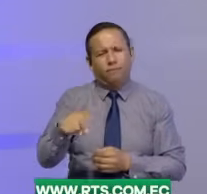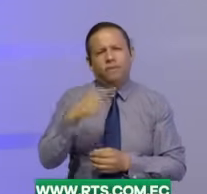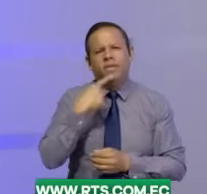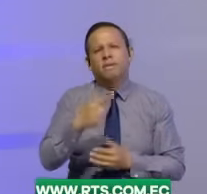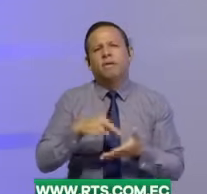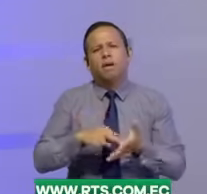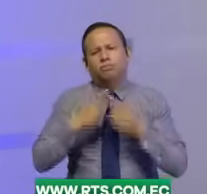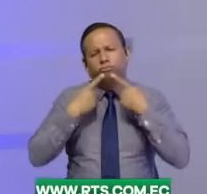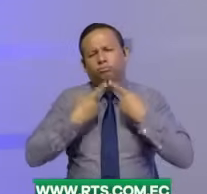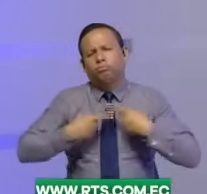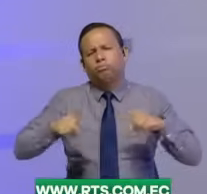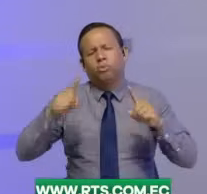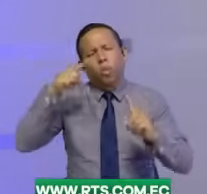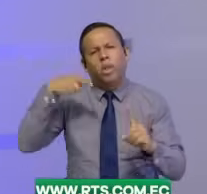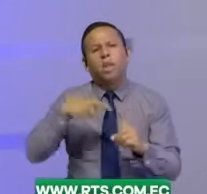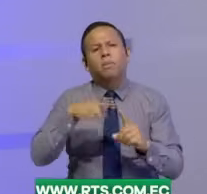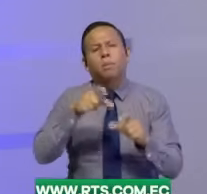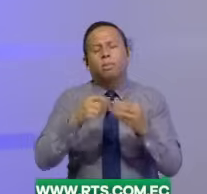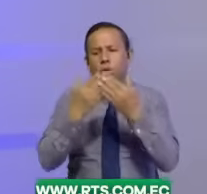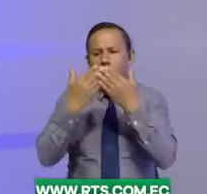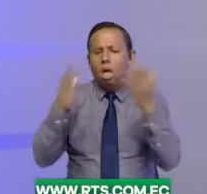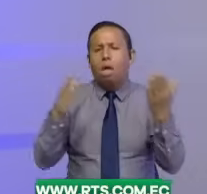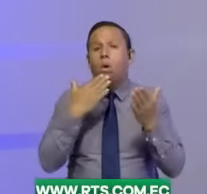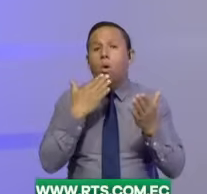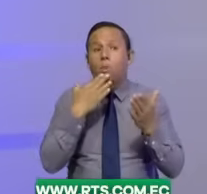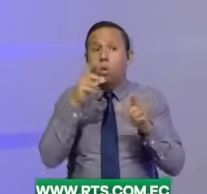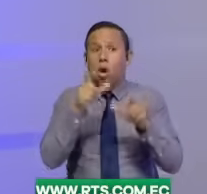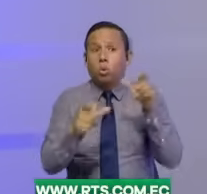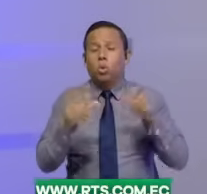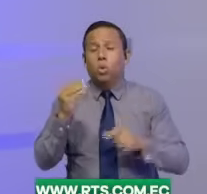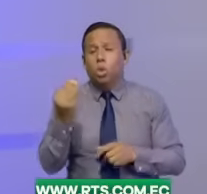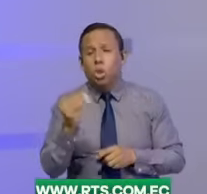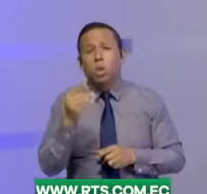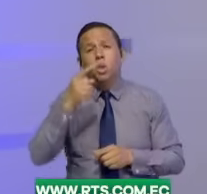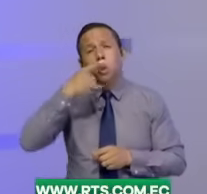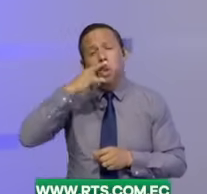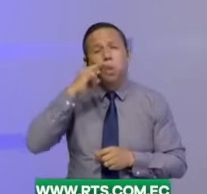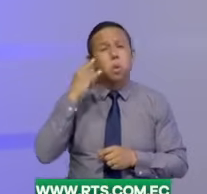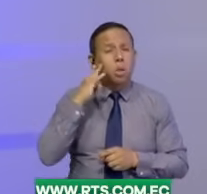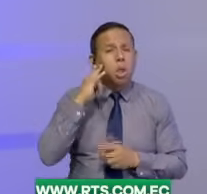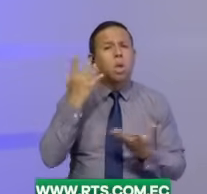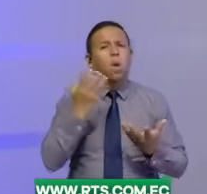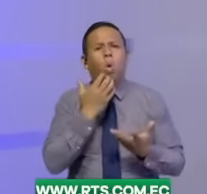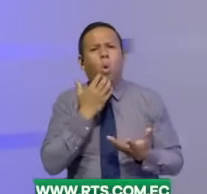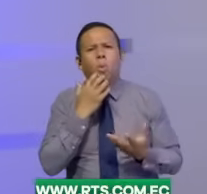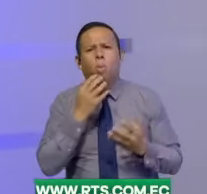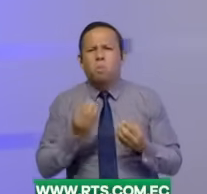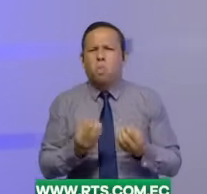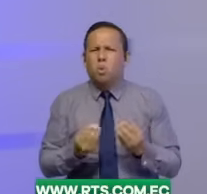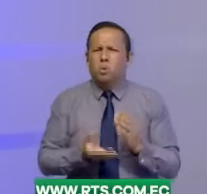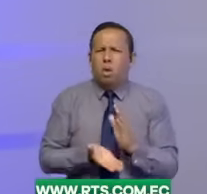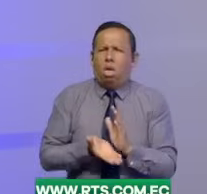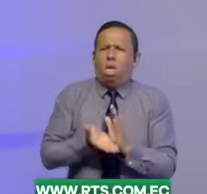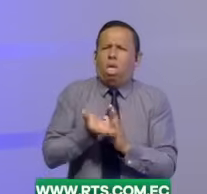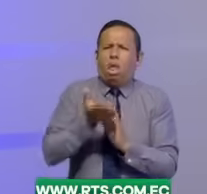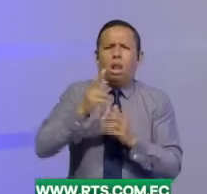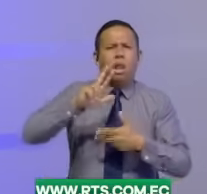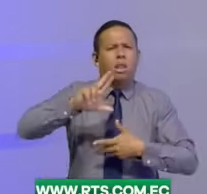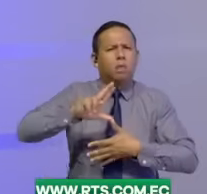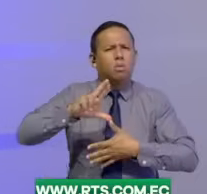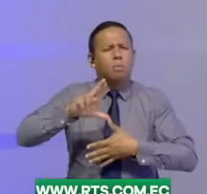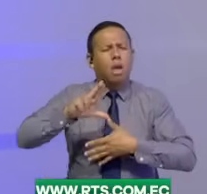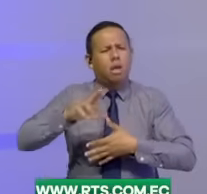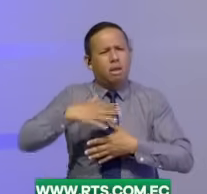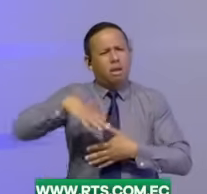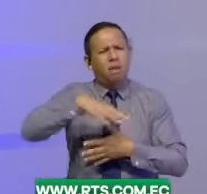física, psicológica y sexual contra los niños, niñas y adolescentes debido a las alarmantes cifras que registra Latinoamérica y el